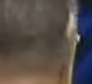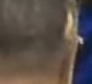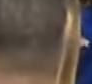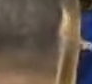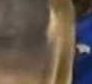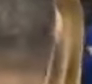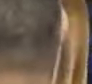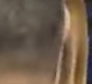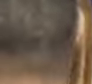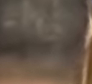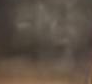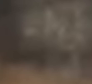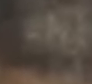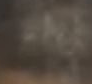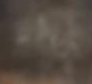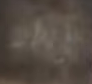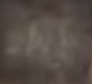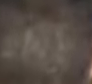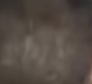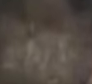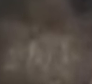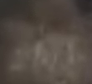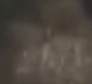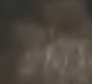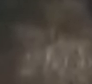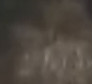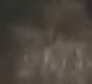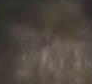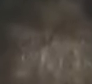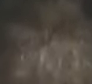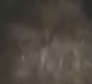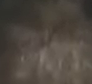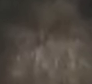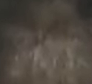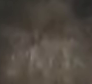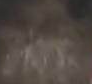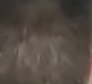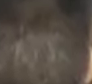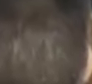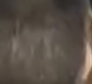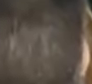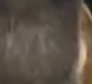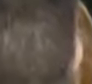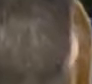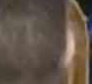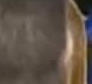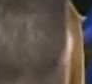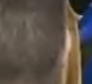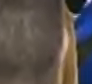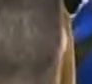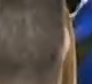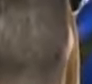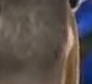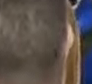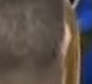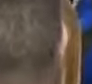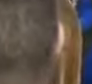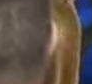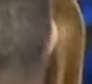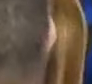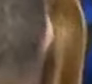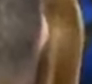Popular tuvo también ciertas oportunidades con la cual demostrarle al mundo que a través